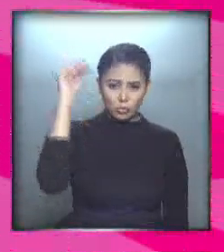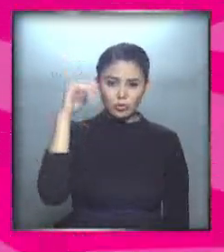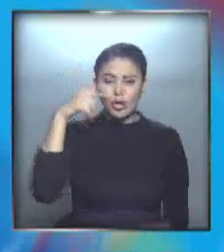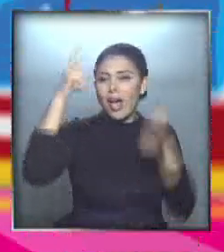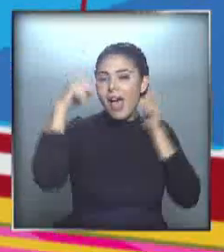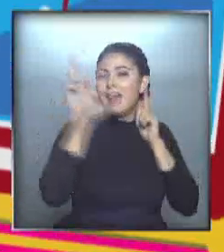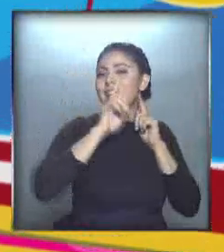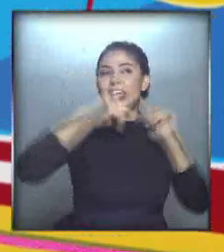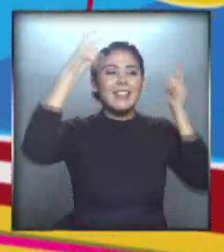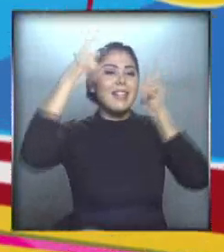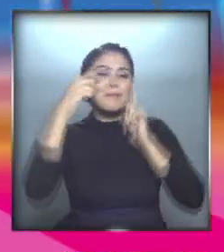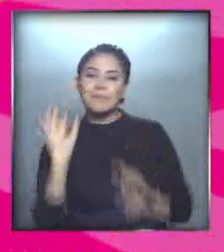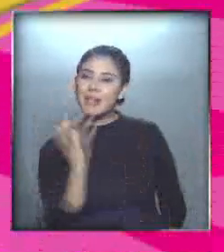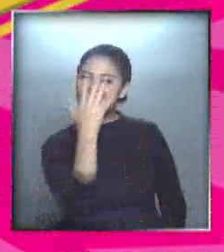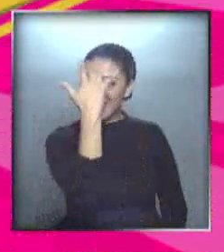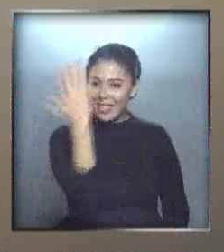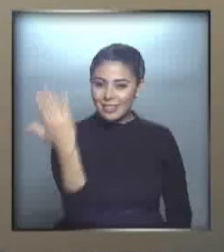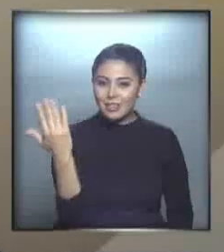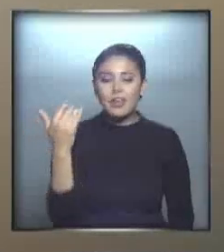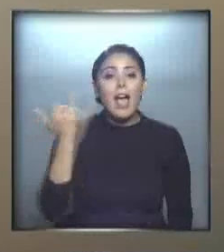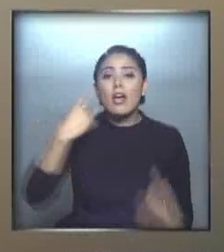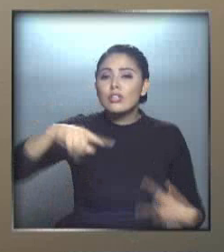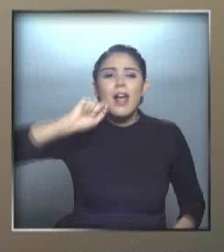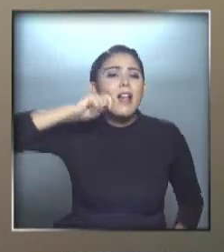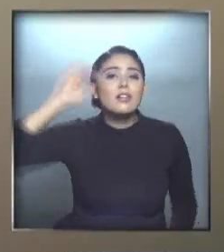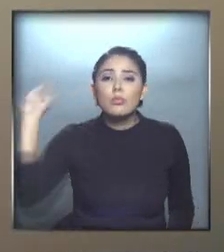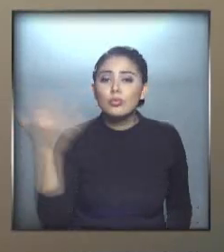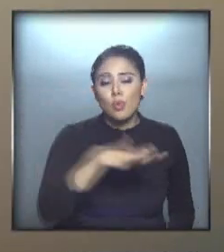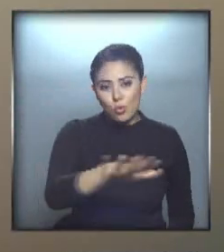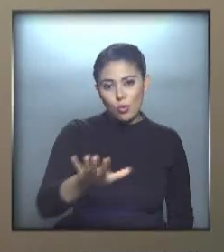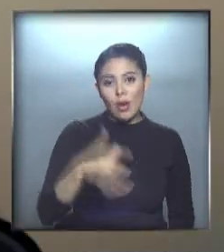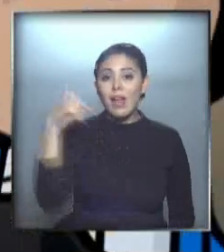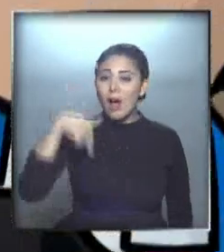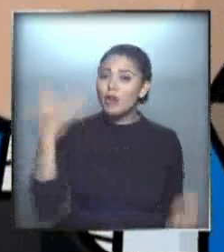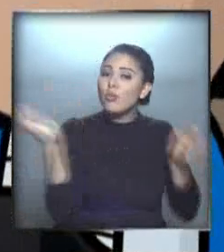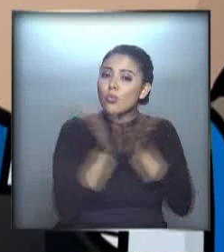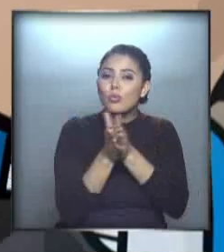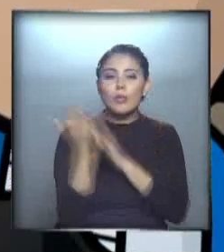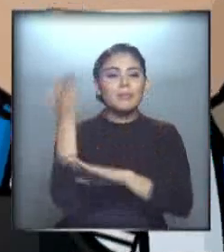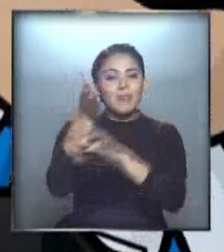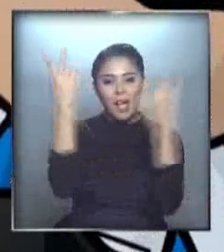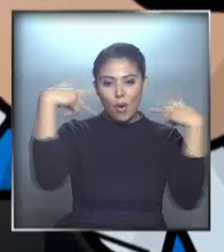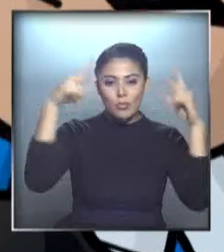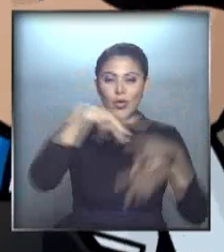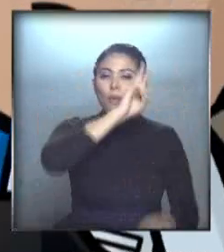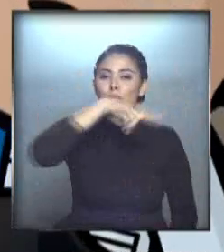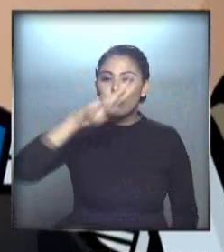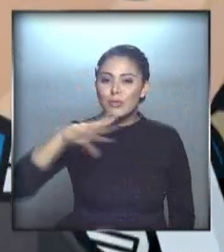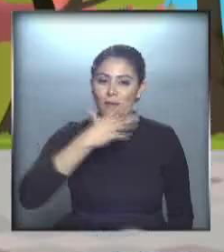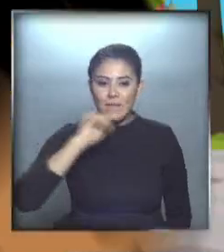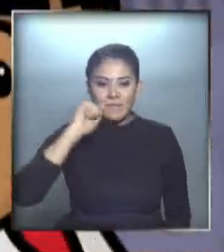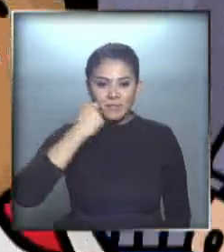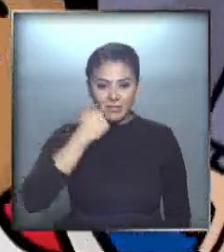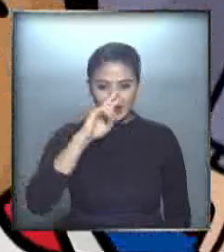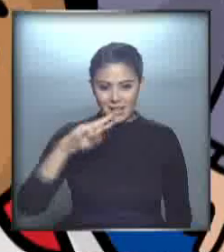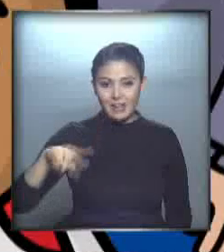Reinas, reyes y princesas con brillantes. Hay belleza por todas partes. Vamos de excursión al Museo de Bellas